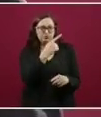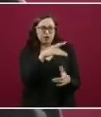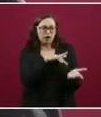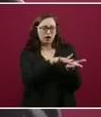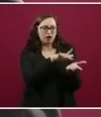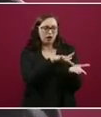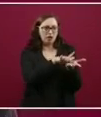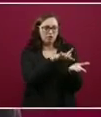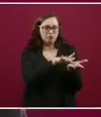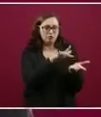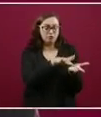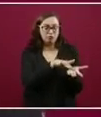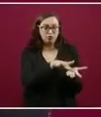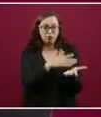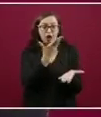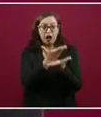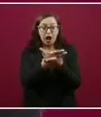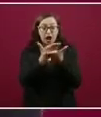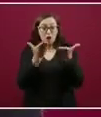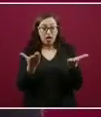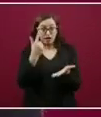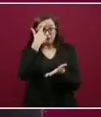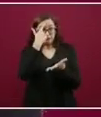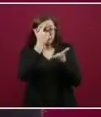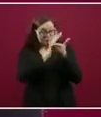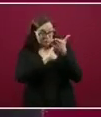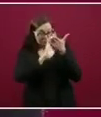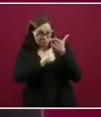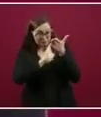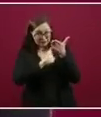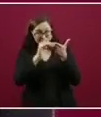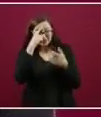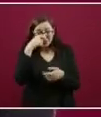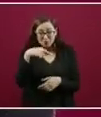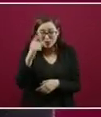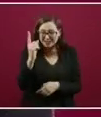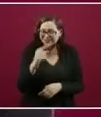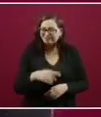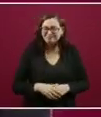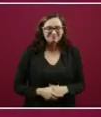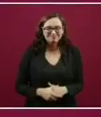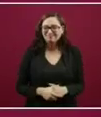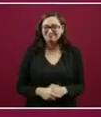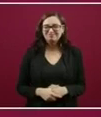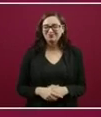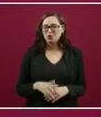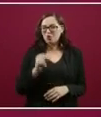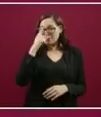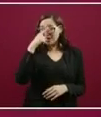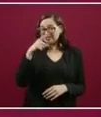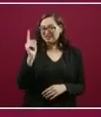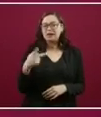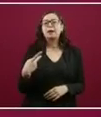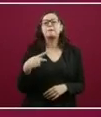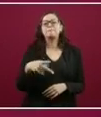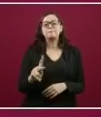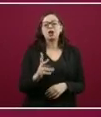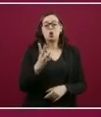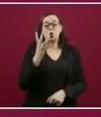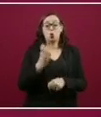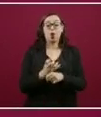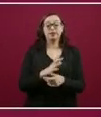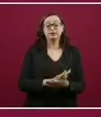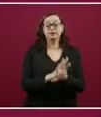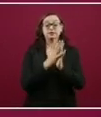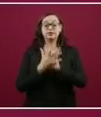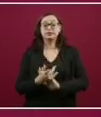de la cabeza no va a ser fácil. Pero la cuarta transformación significa también un cambio de